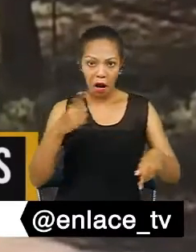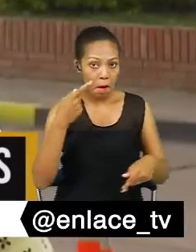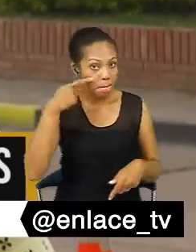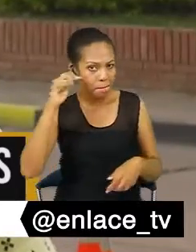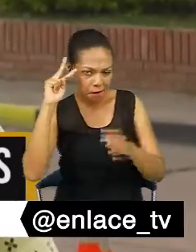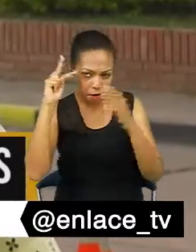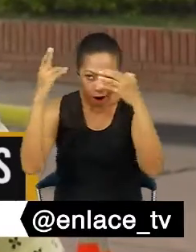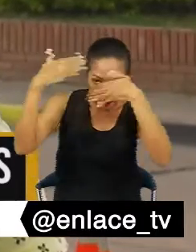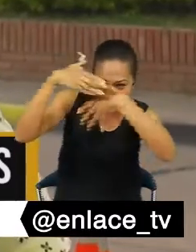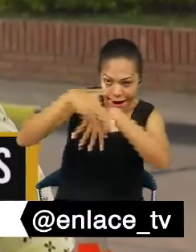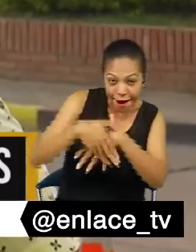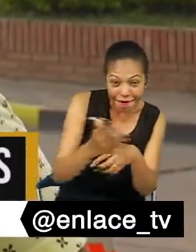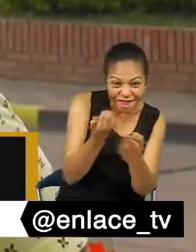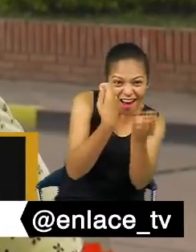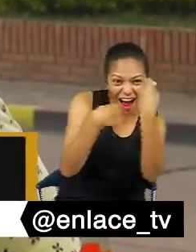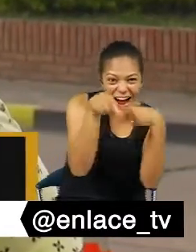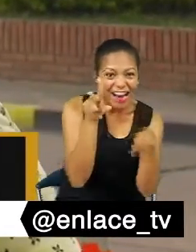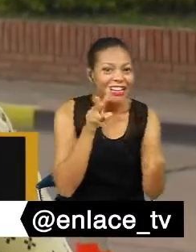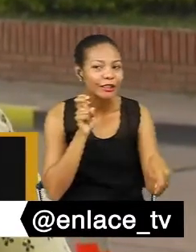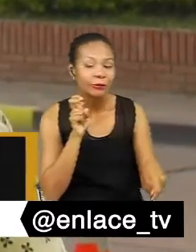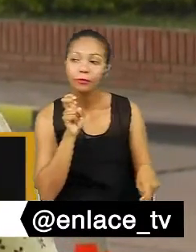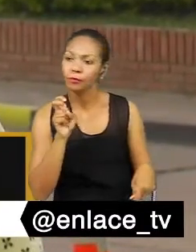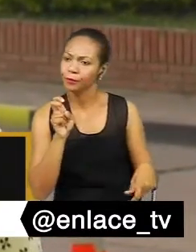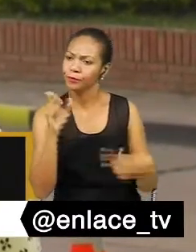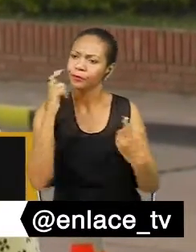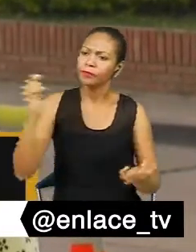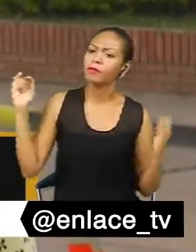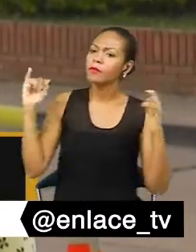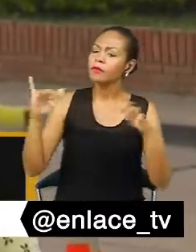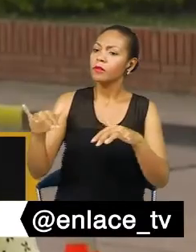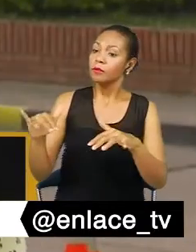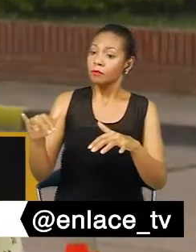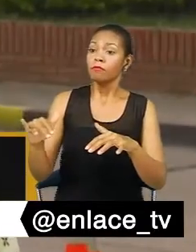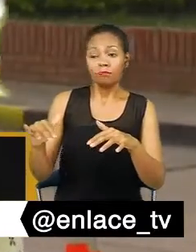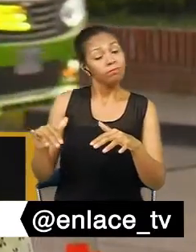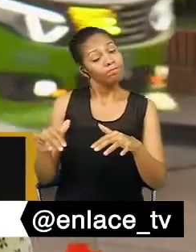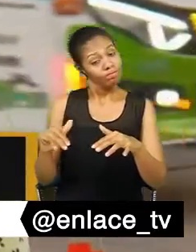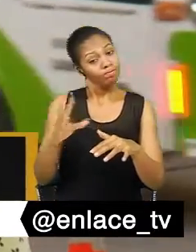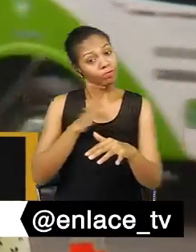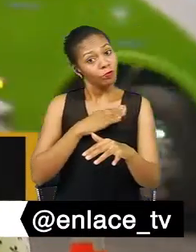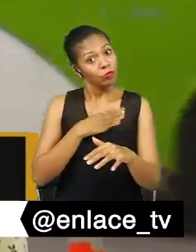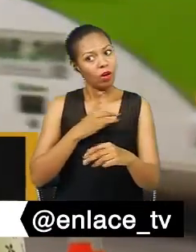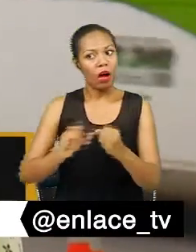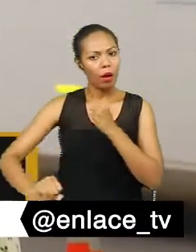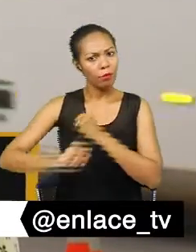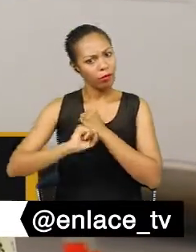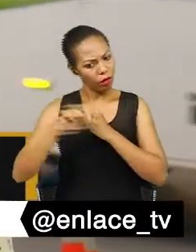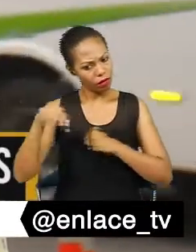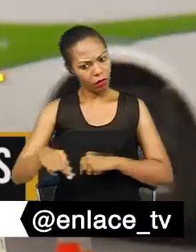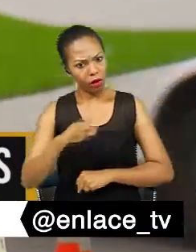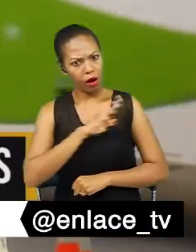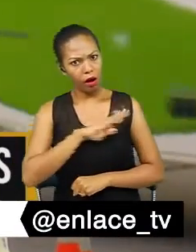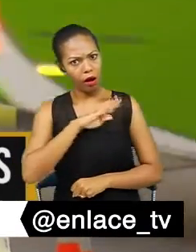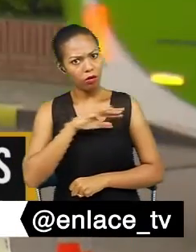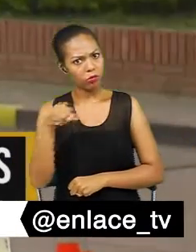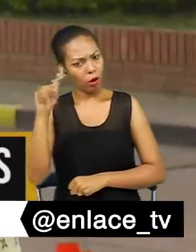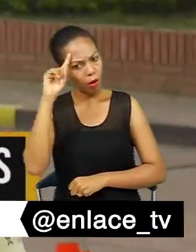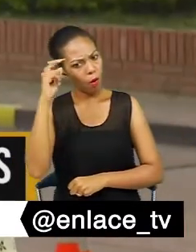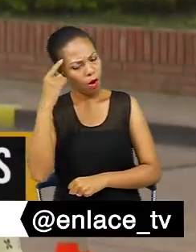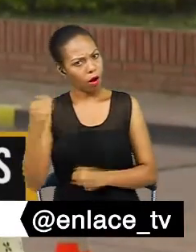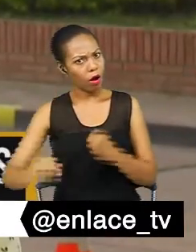país. Y satisfecho porque hemos visto el apoyo que hemos tenido de este gobierno municipal en cuanto